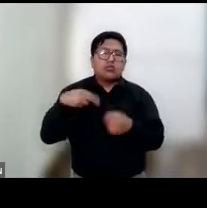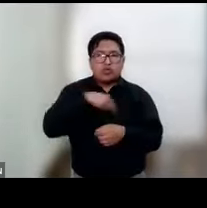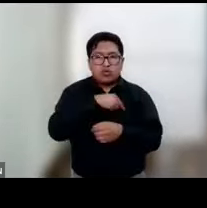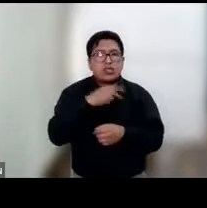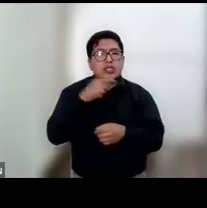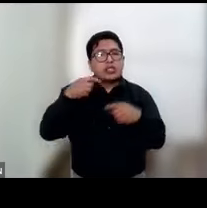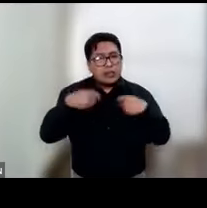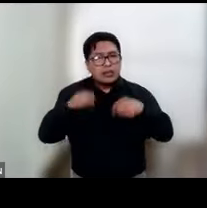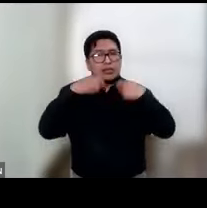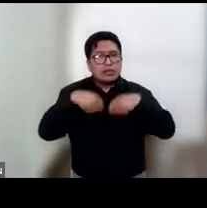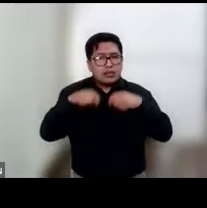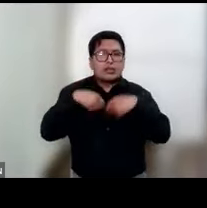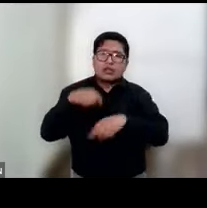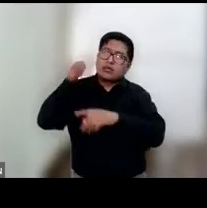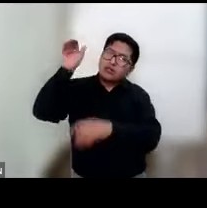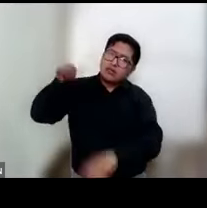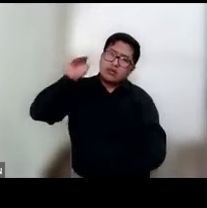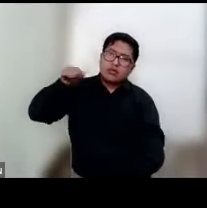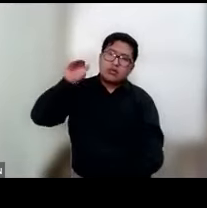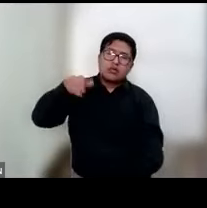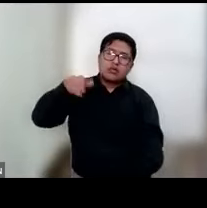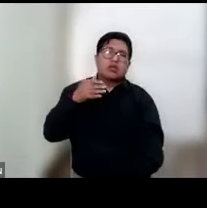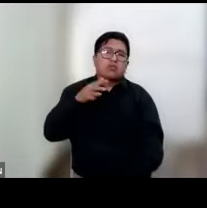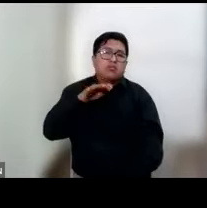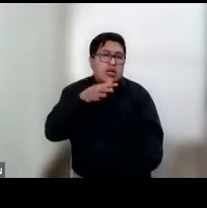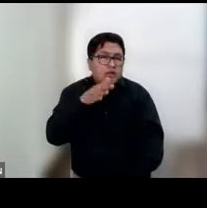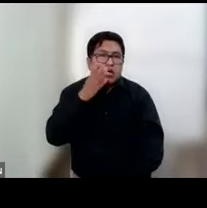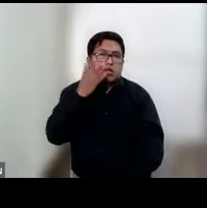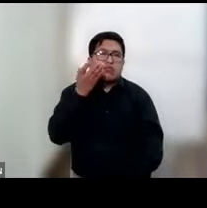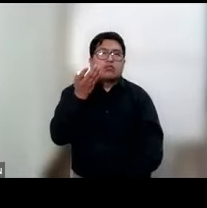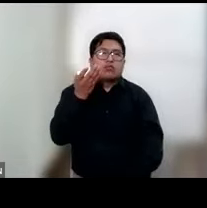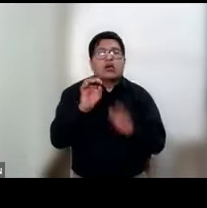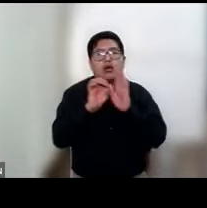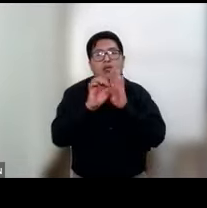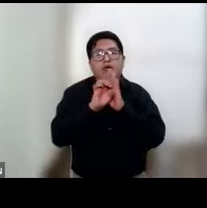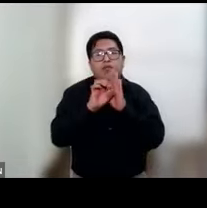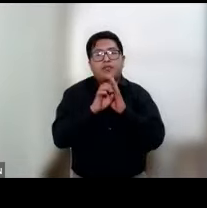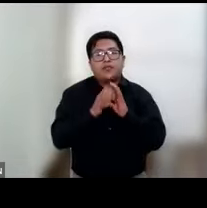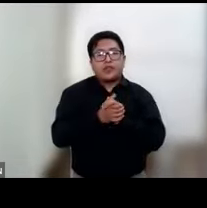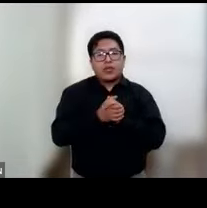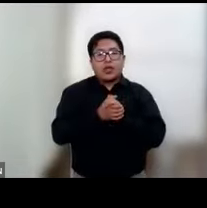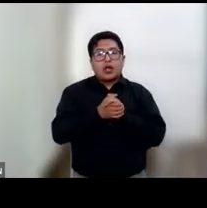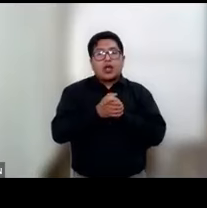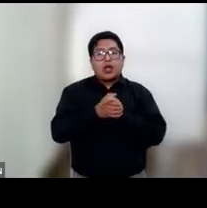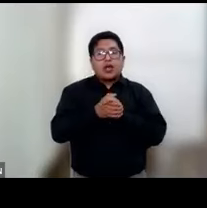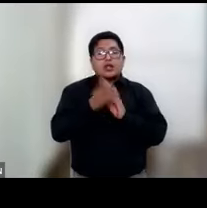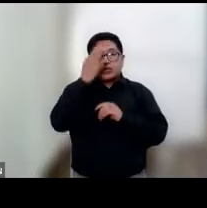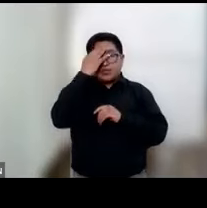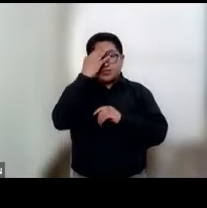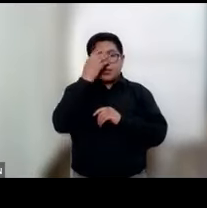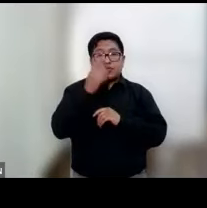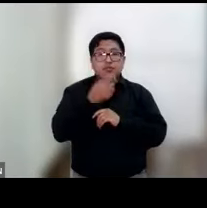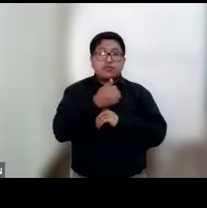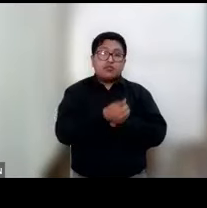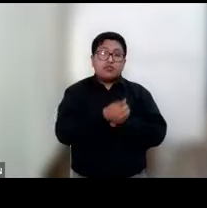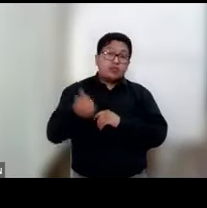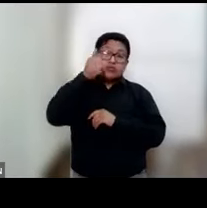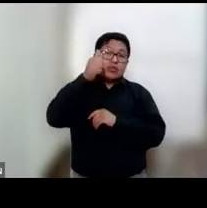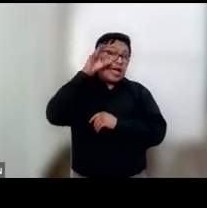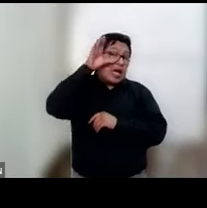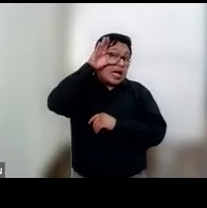recuperando planes por lo menos el haber puesto en él en la mesa del gabinete y del presidente alojarse